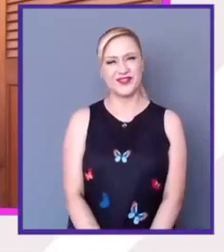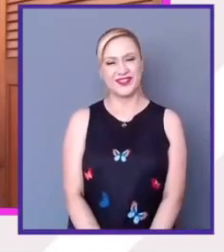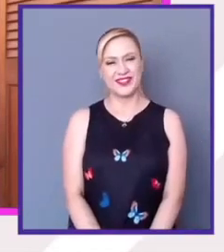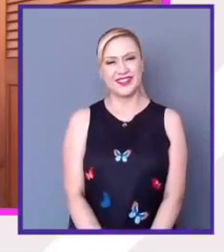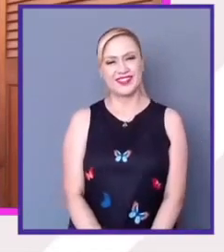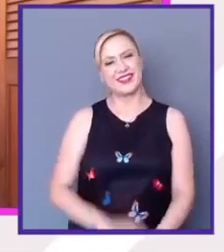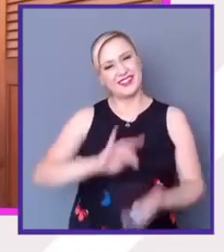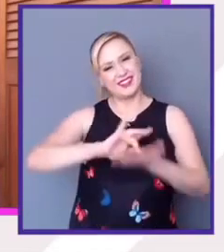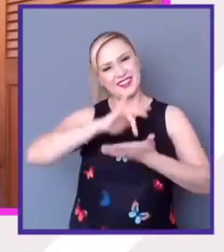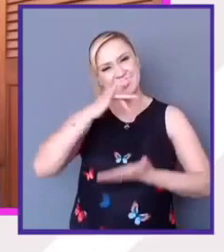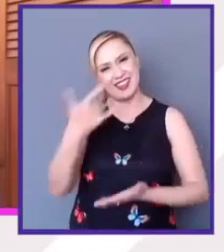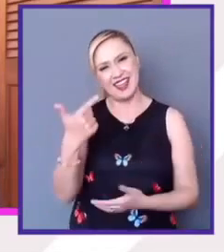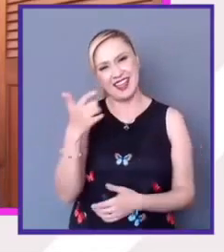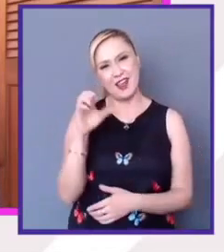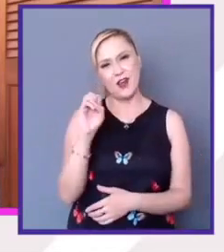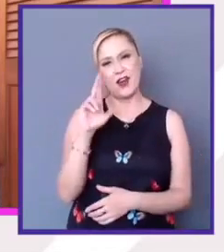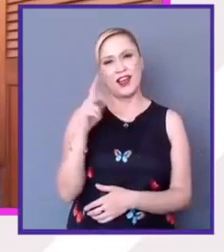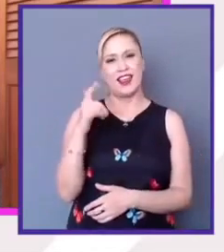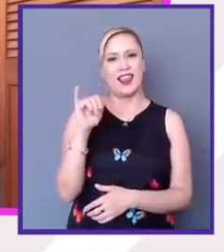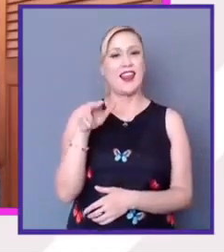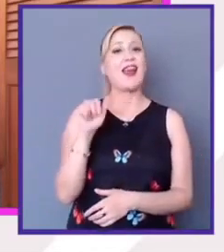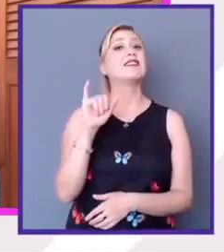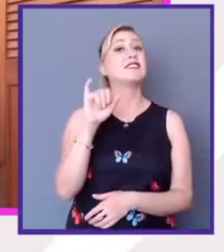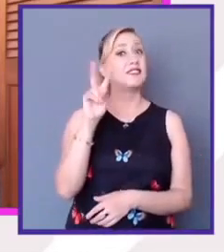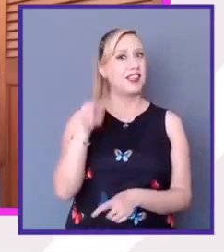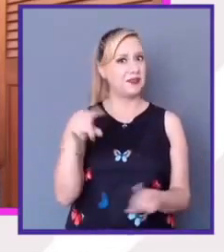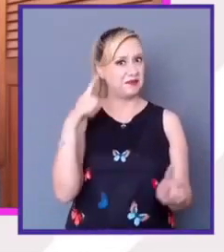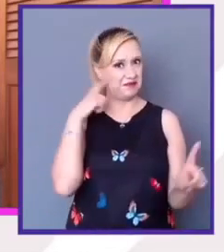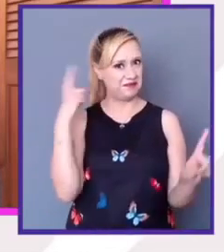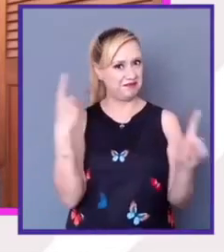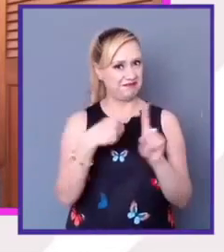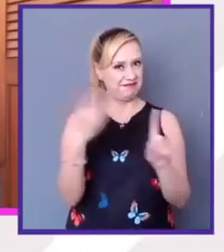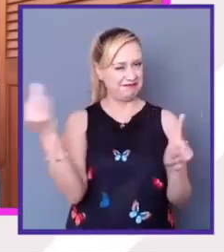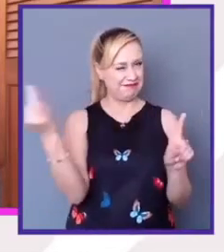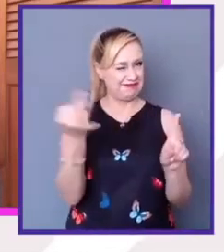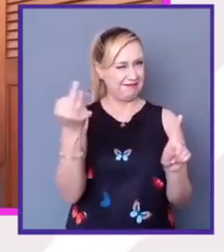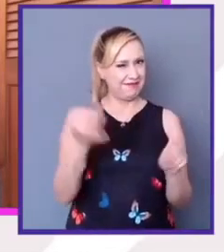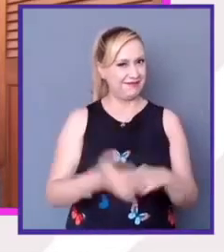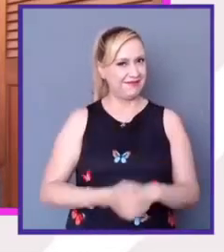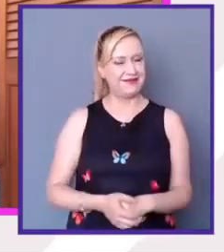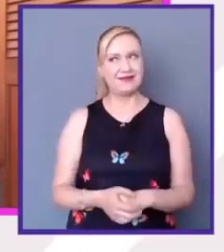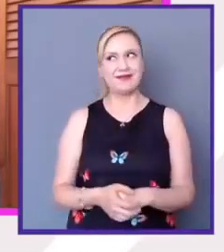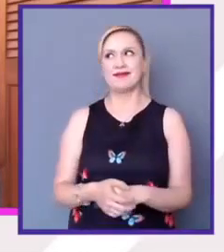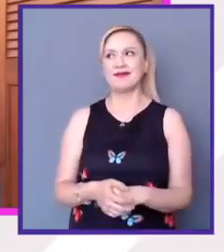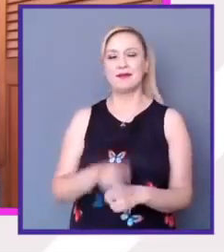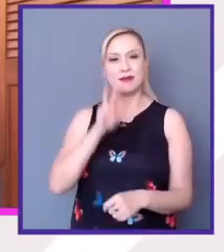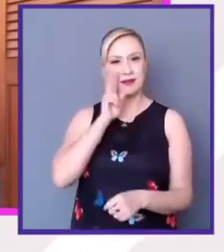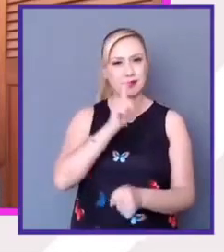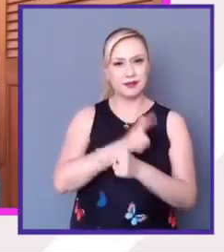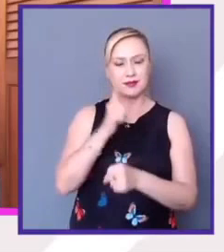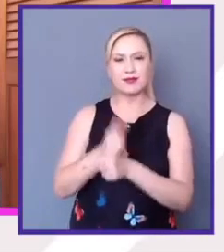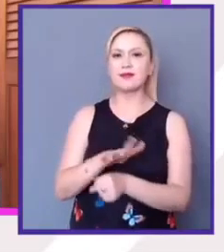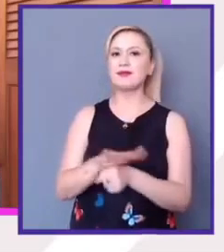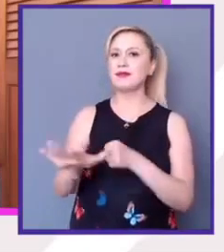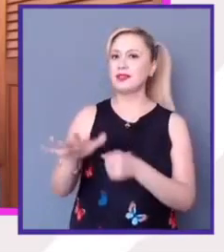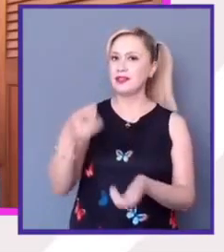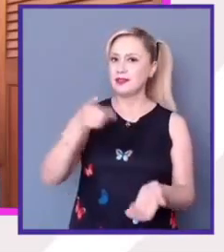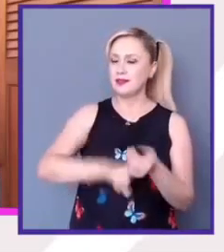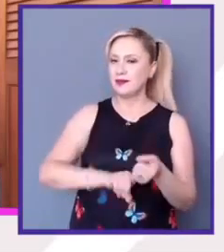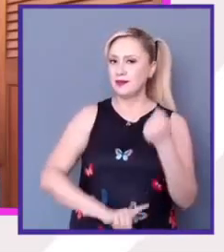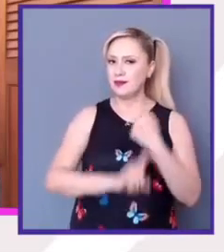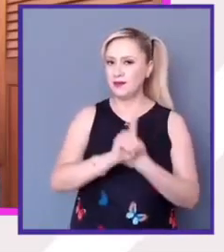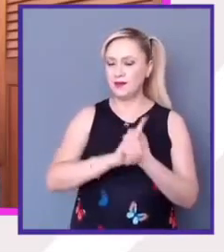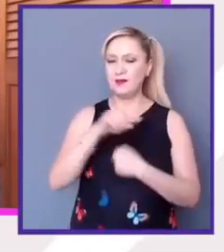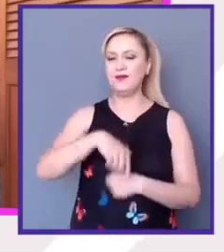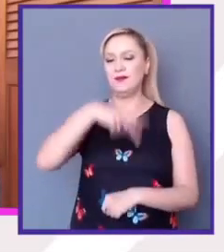Muchísimas gracias, Georgina. Creo que diste como en el clavo, ¿no? Esta idea de identificar cuál es la problemática, y eso nos pasa mucho en el país,